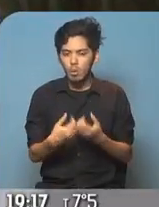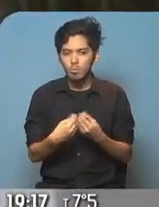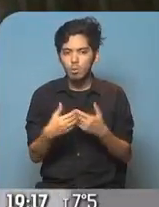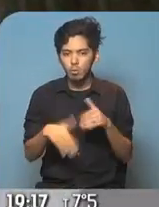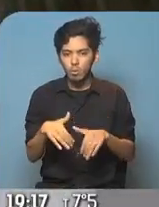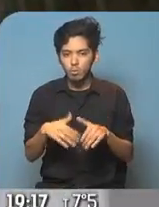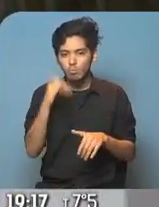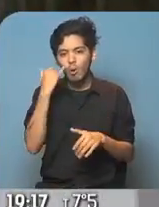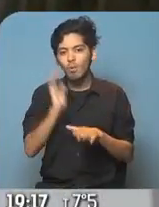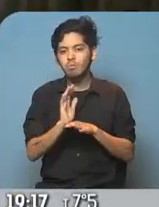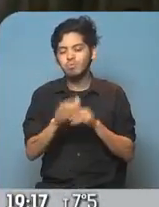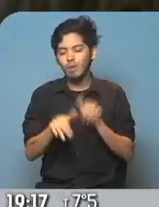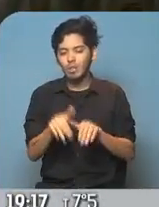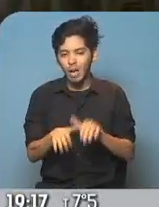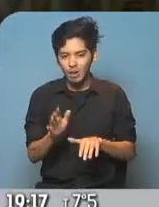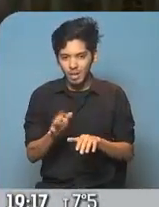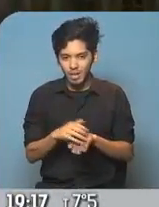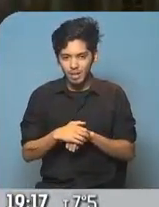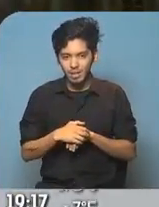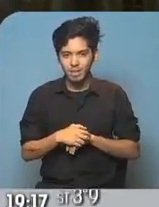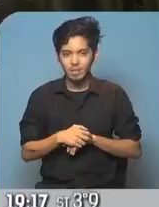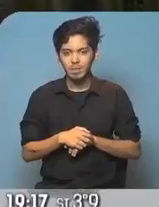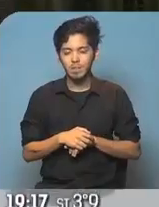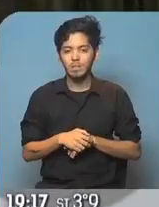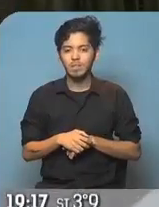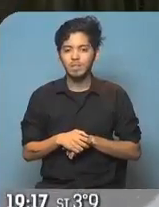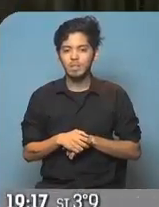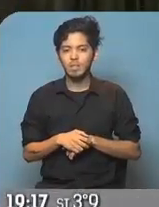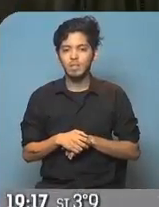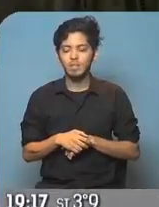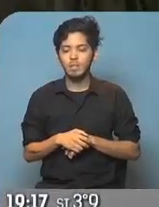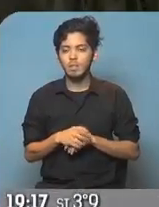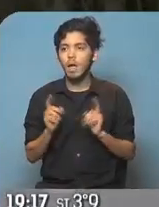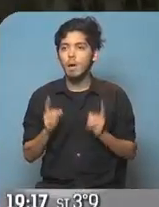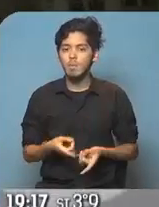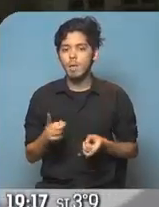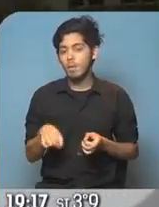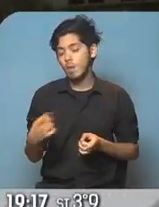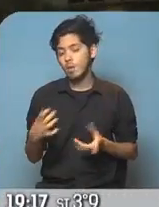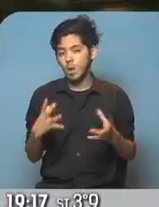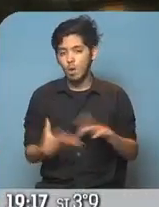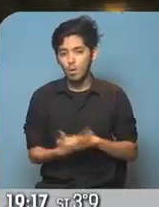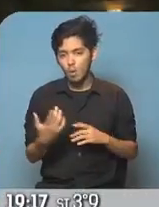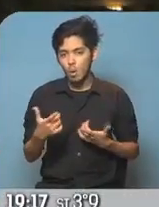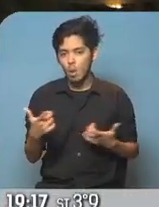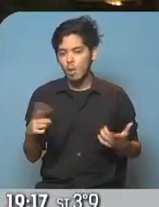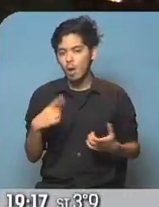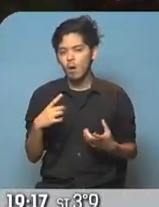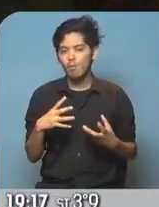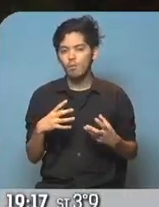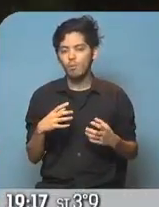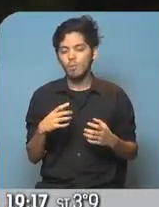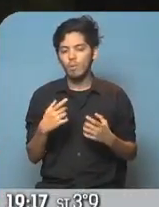por decirlo de alguna manera. Y también que del otro lado no había una propuesta alternativa, ¿no? Esto